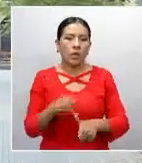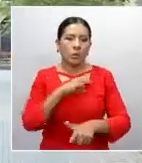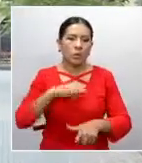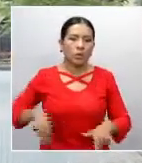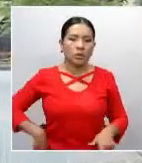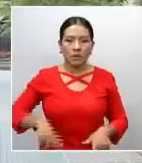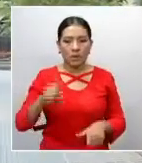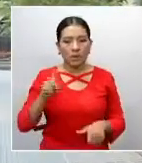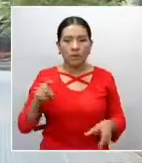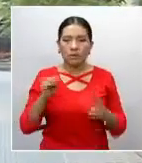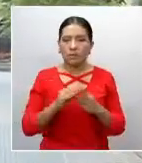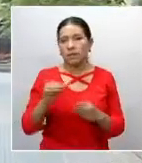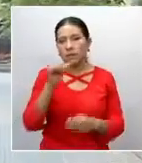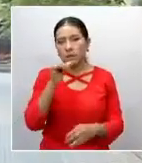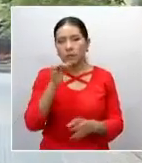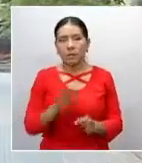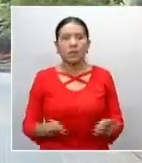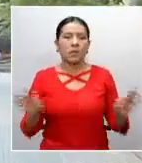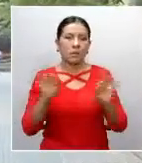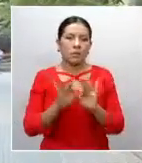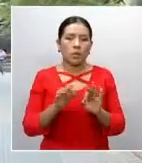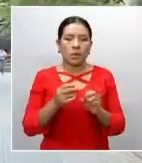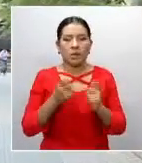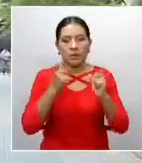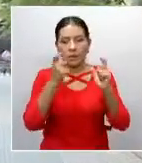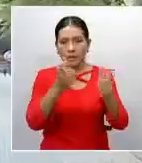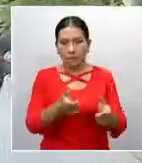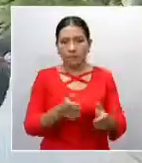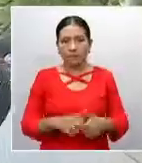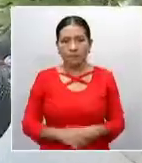sí requieren agua de Misikuni para poder gozar de este líquido elemento.